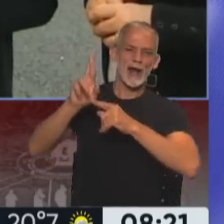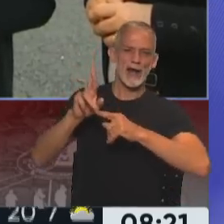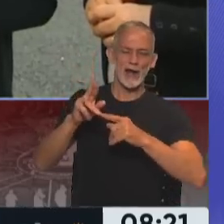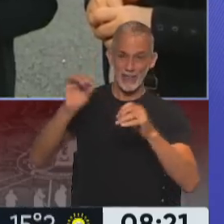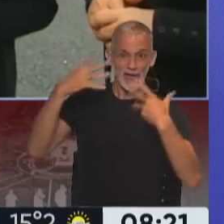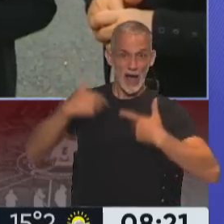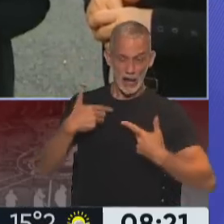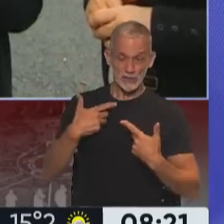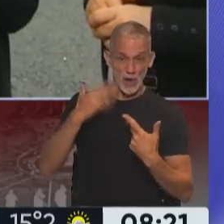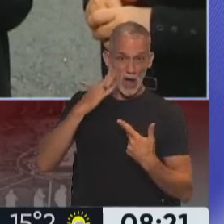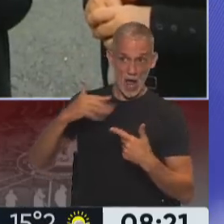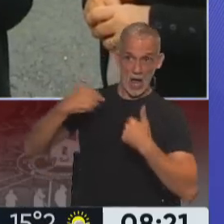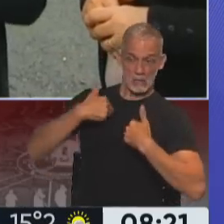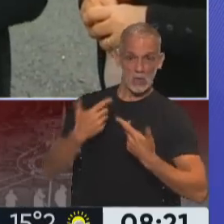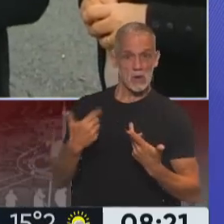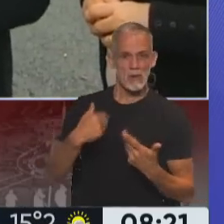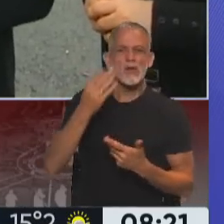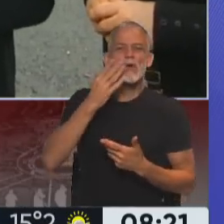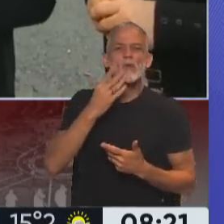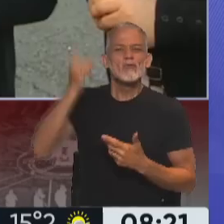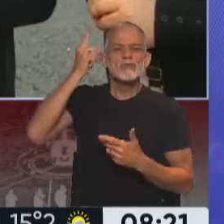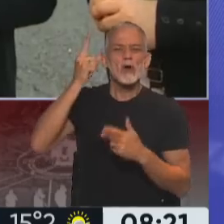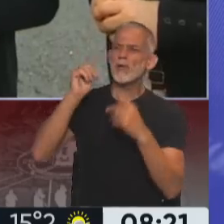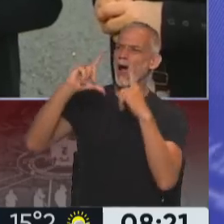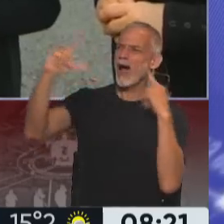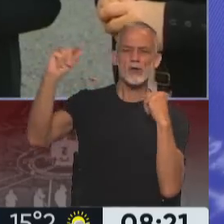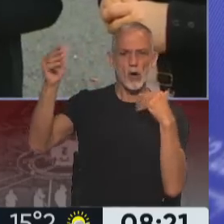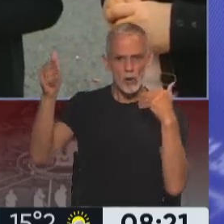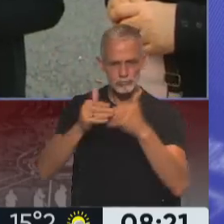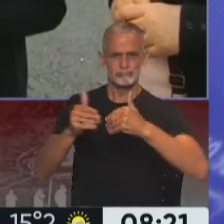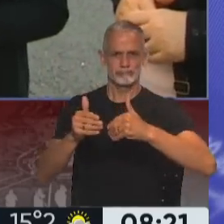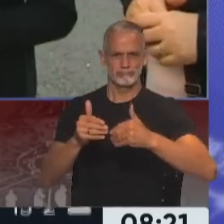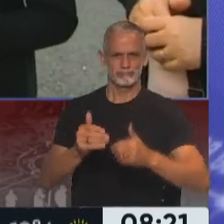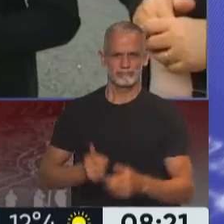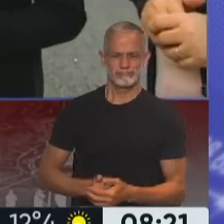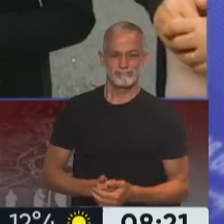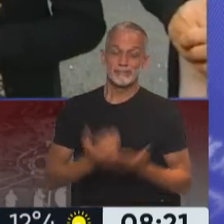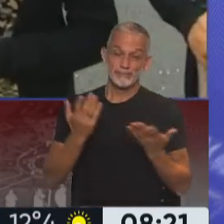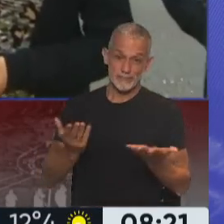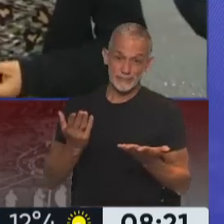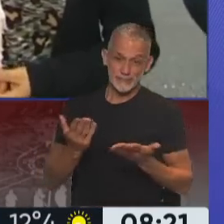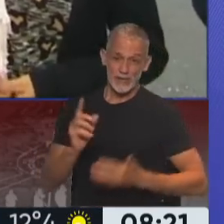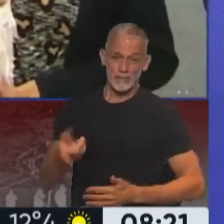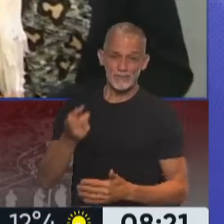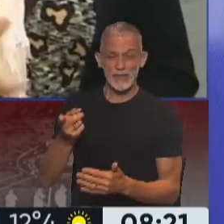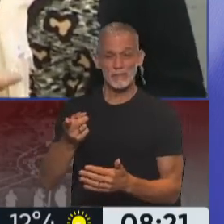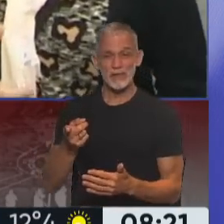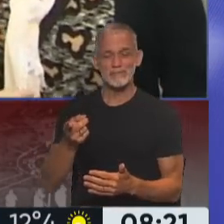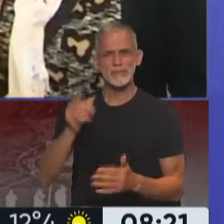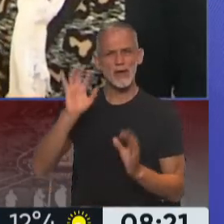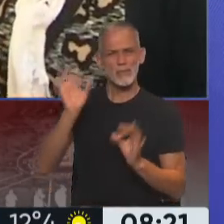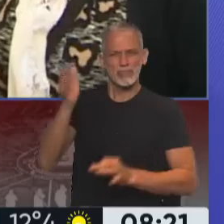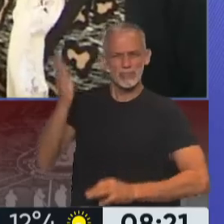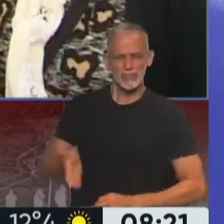son mensajes de esperanza, ser un Dios cercano, ¿no? Exactamente, y eso también se notaba en